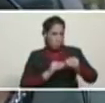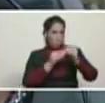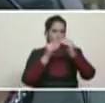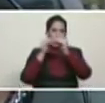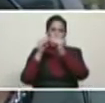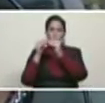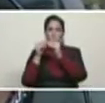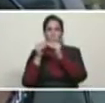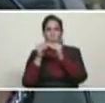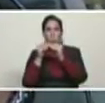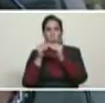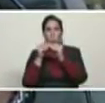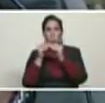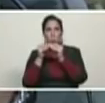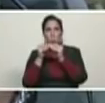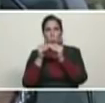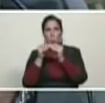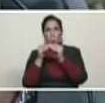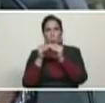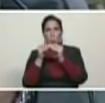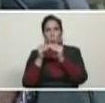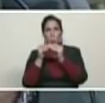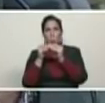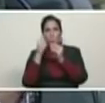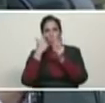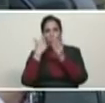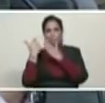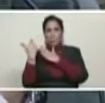exactamente. Aquí está,